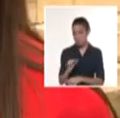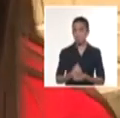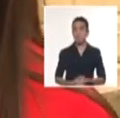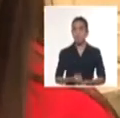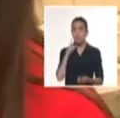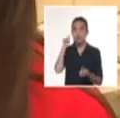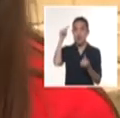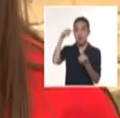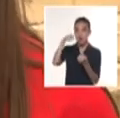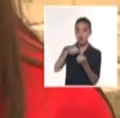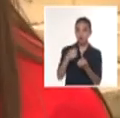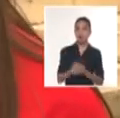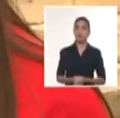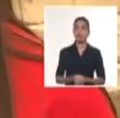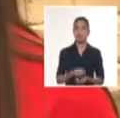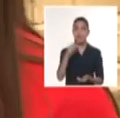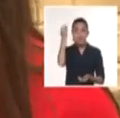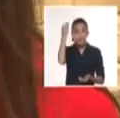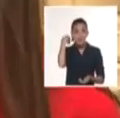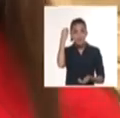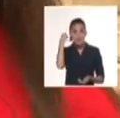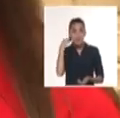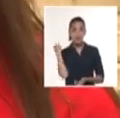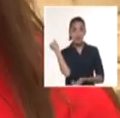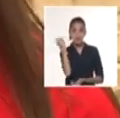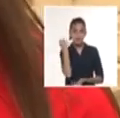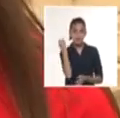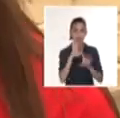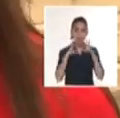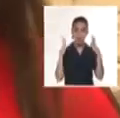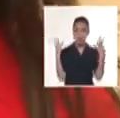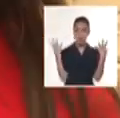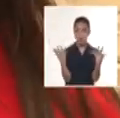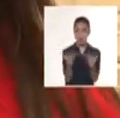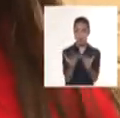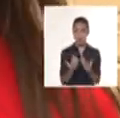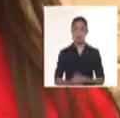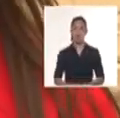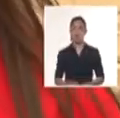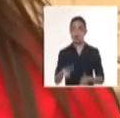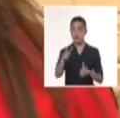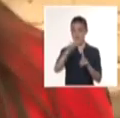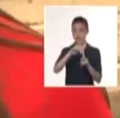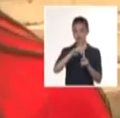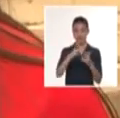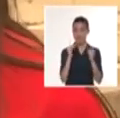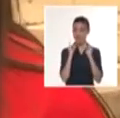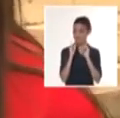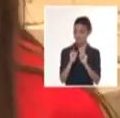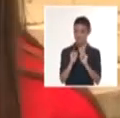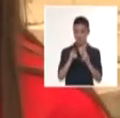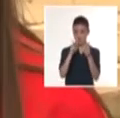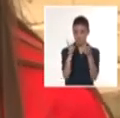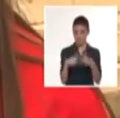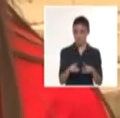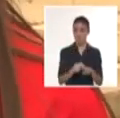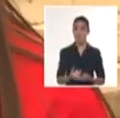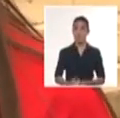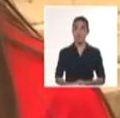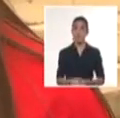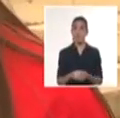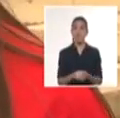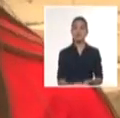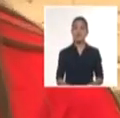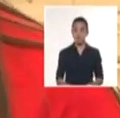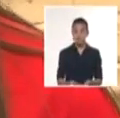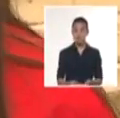hay una dictadura del algoritmo a nivel internacional, los grandes medios de comunicación, pero mientras exista organización, resistencia y